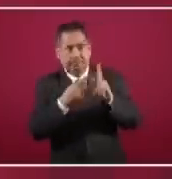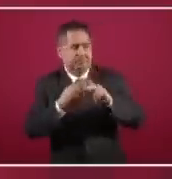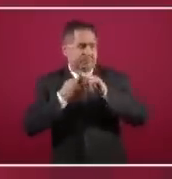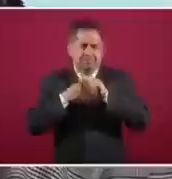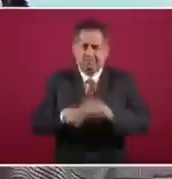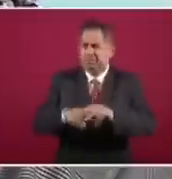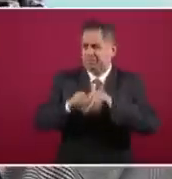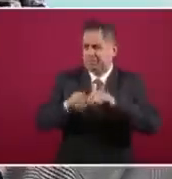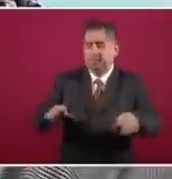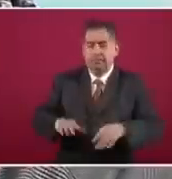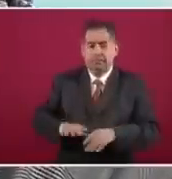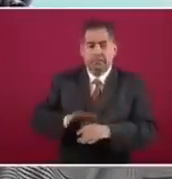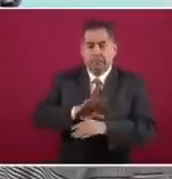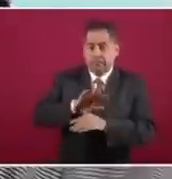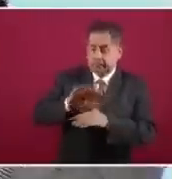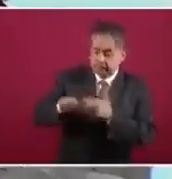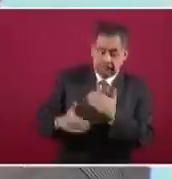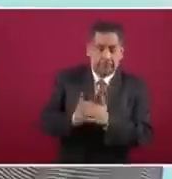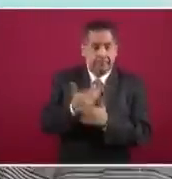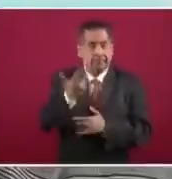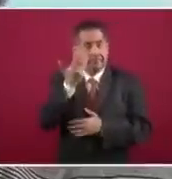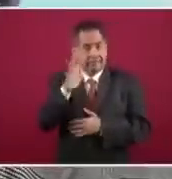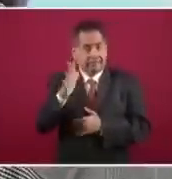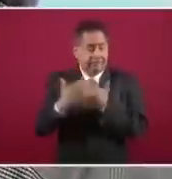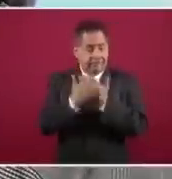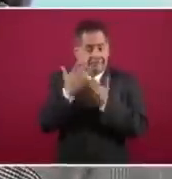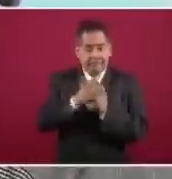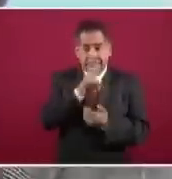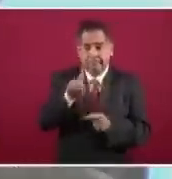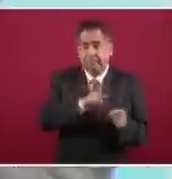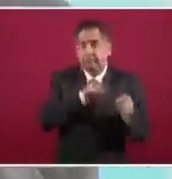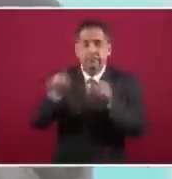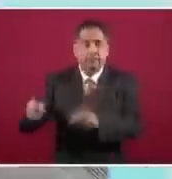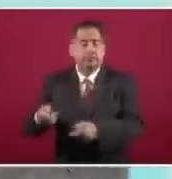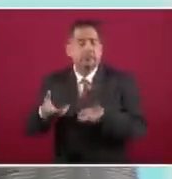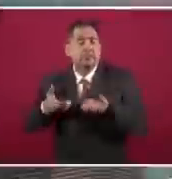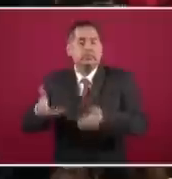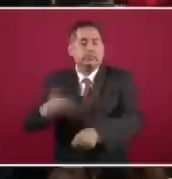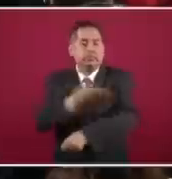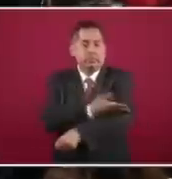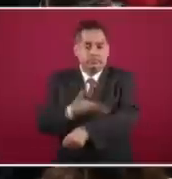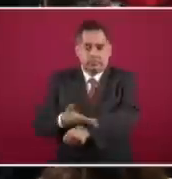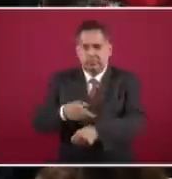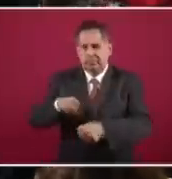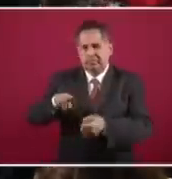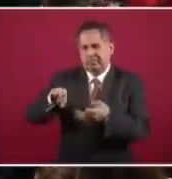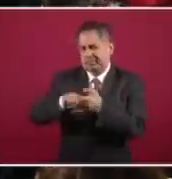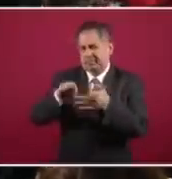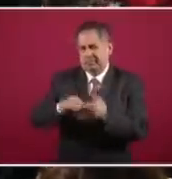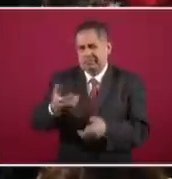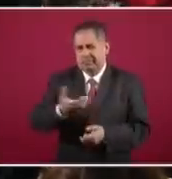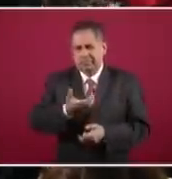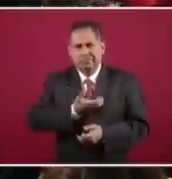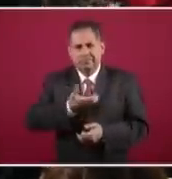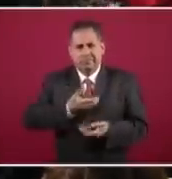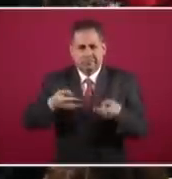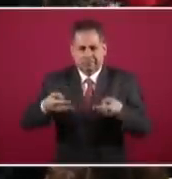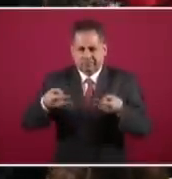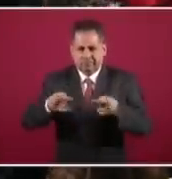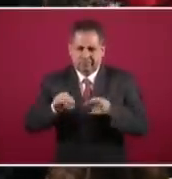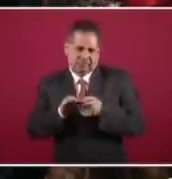de la mañana del mismo viernes nos trasladamos a la calle de Madero, aquí a unas cuadras, a un par de